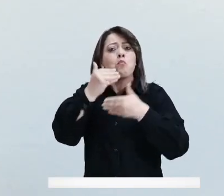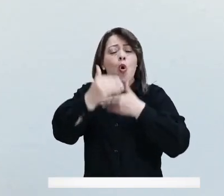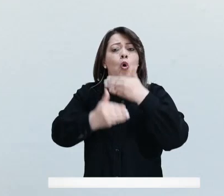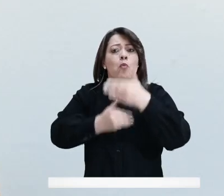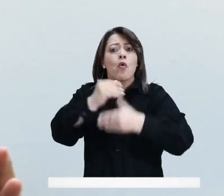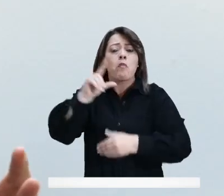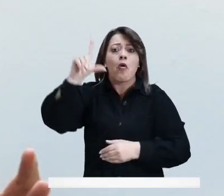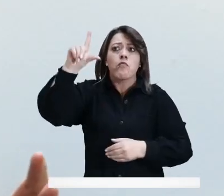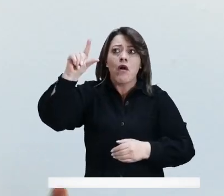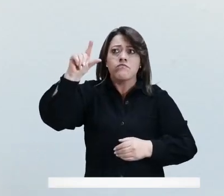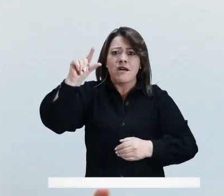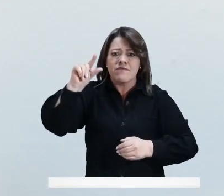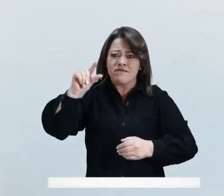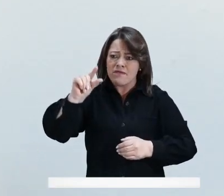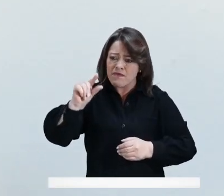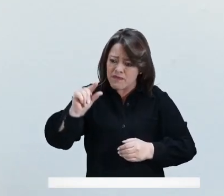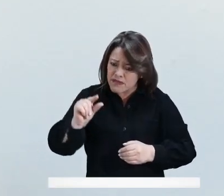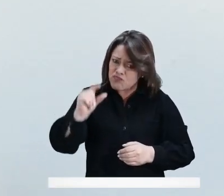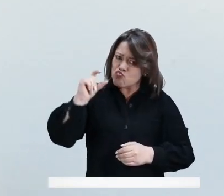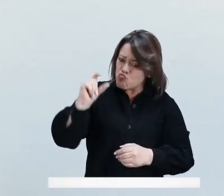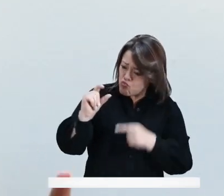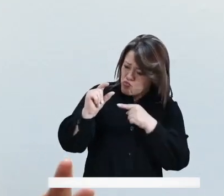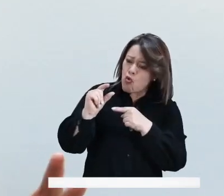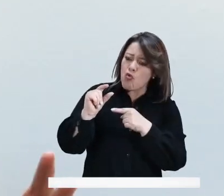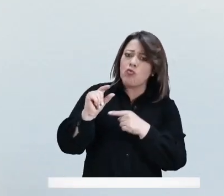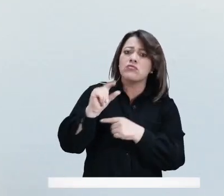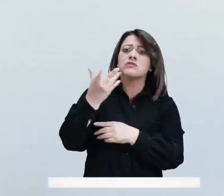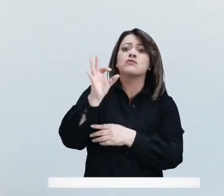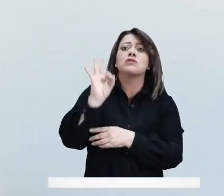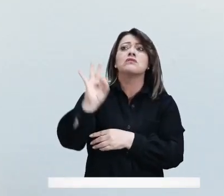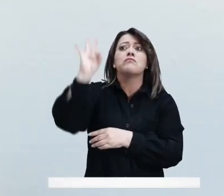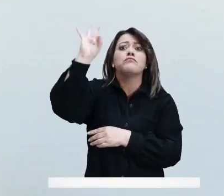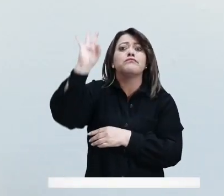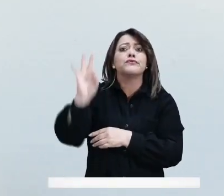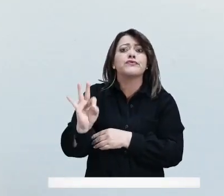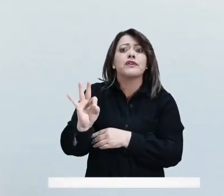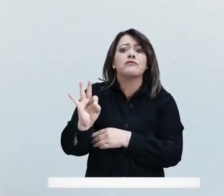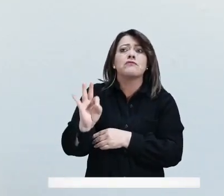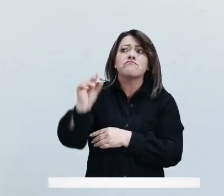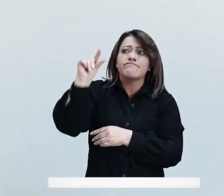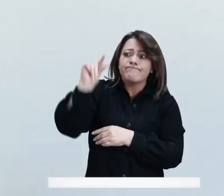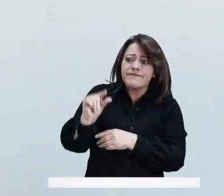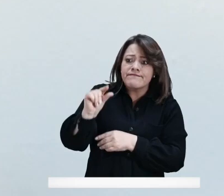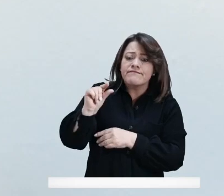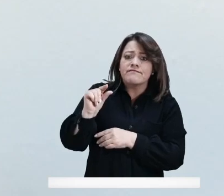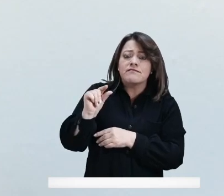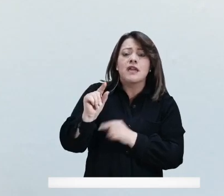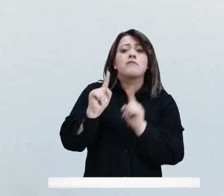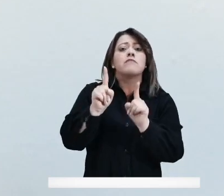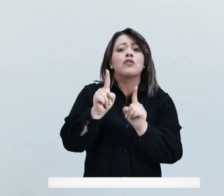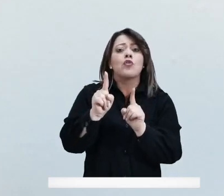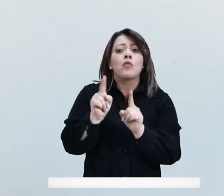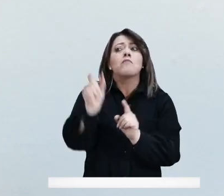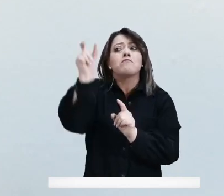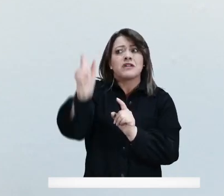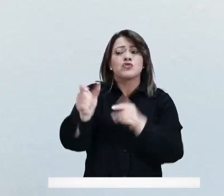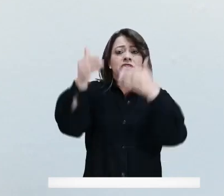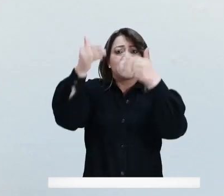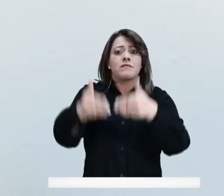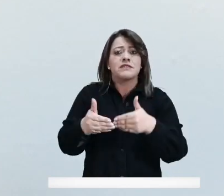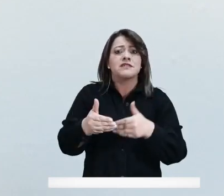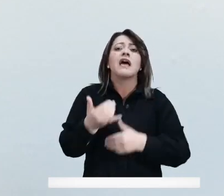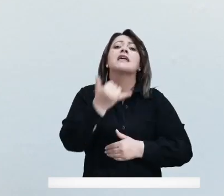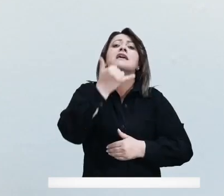reduciendo, en varias administraciones, ya están en 50% con lo que inició, pero no contemplamos que la persona